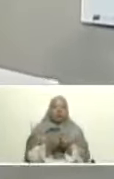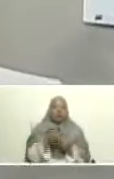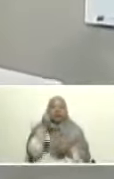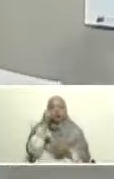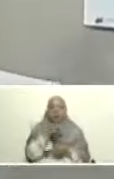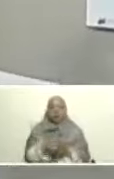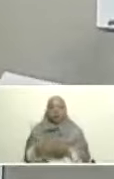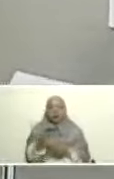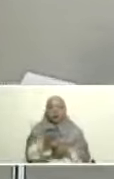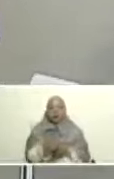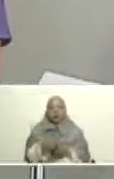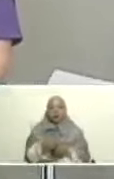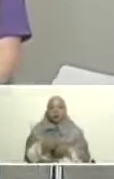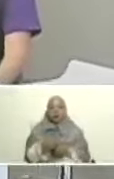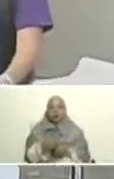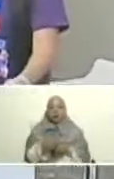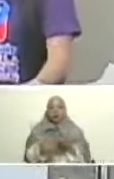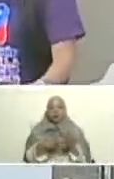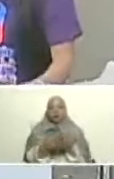Casi una yaca, ¿ves?